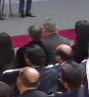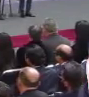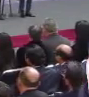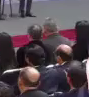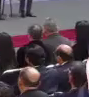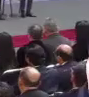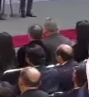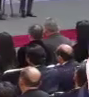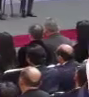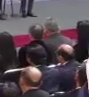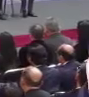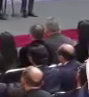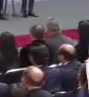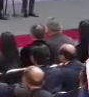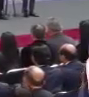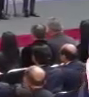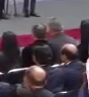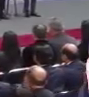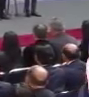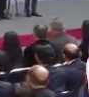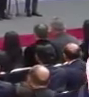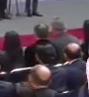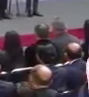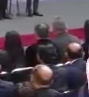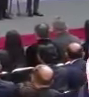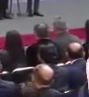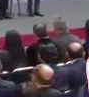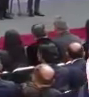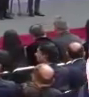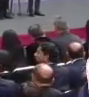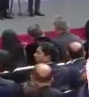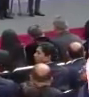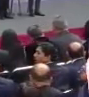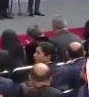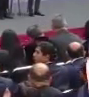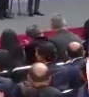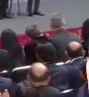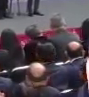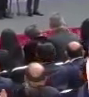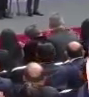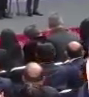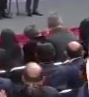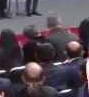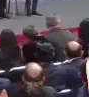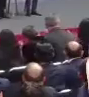y clasificada a París 2024, Citlali Cristian Moscote.